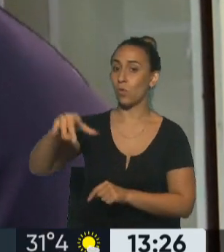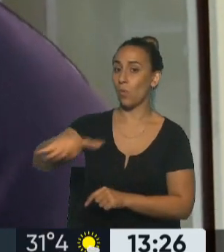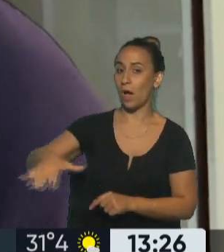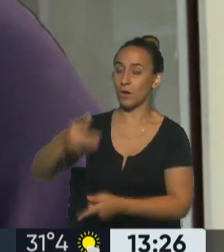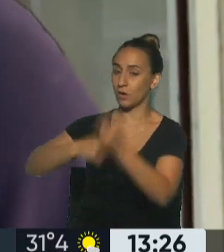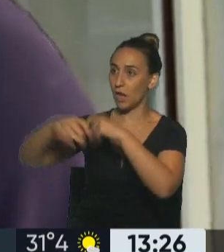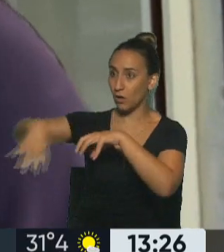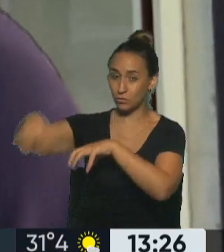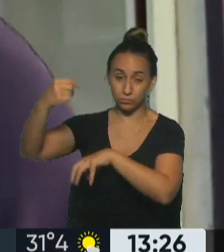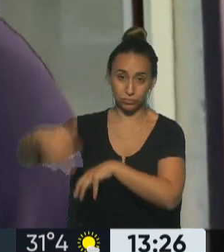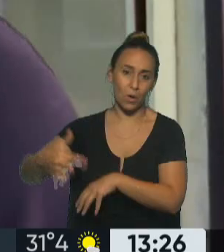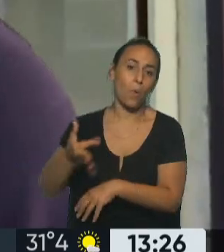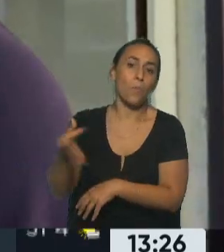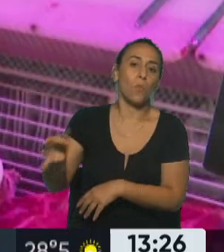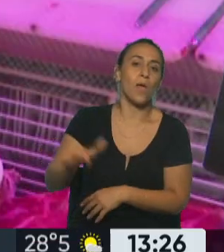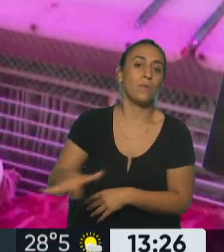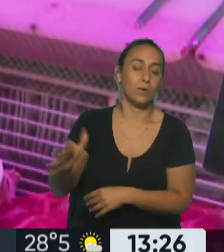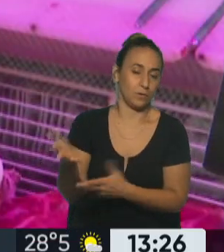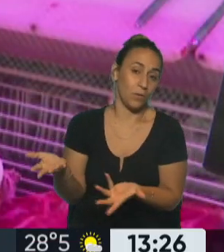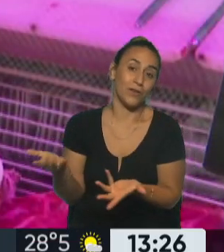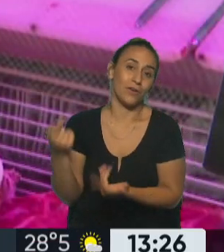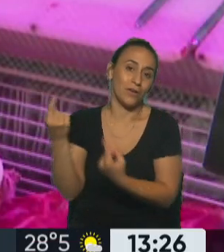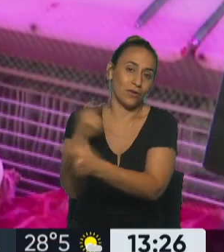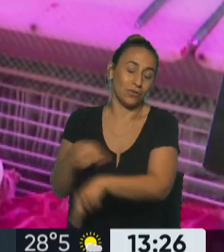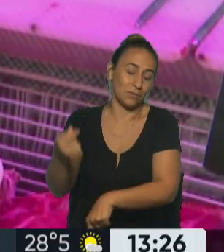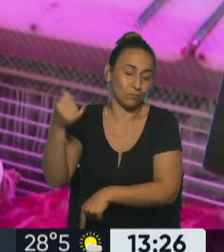mercado central sí es un pueblo y bueno las cosas están los precios muy altos